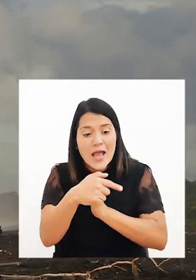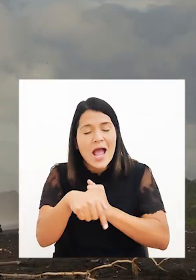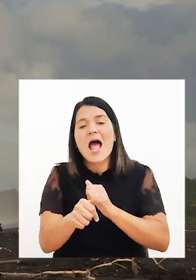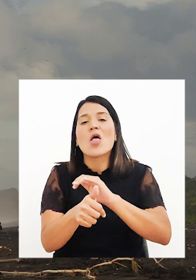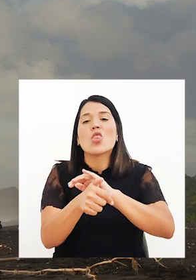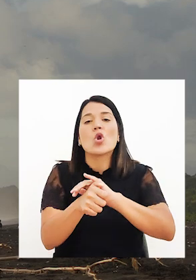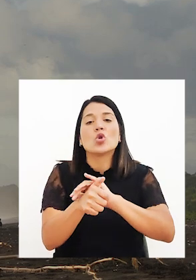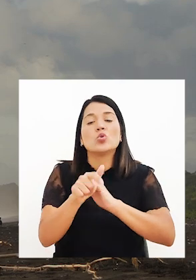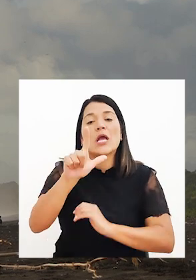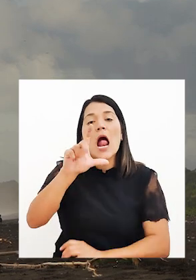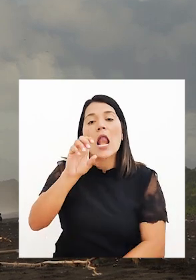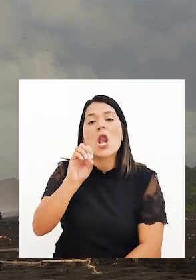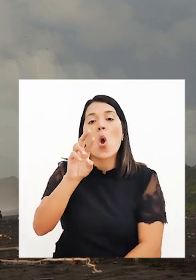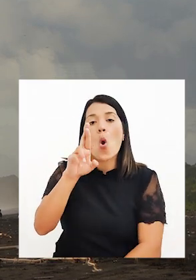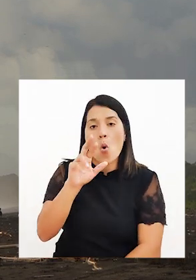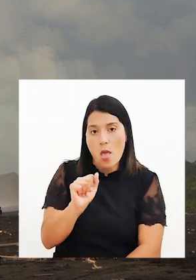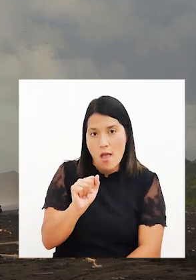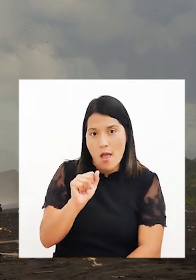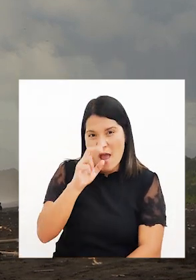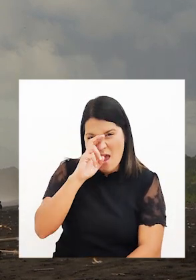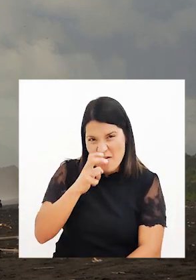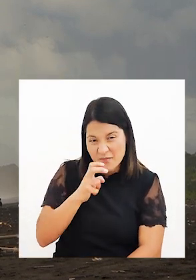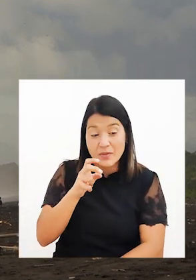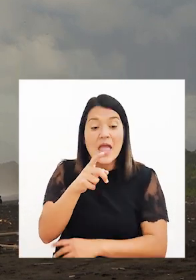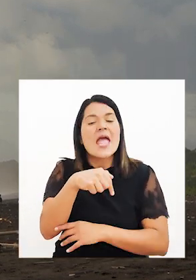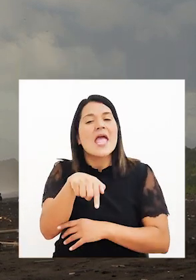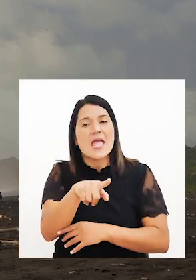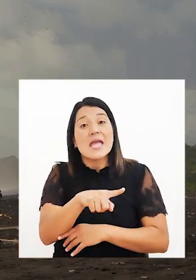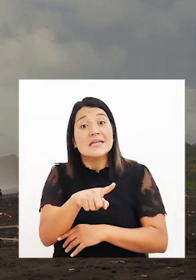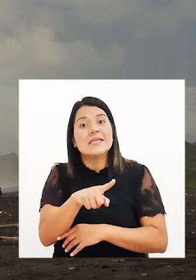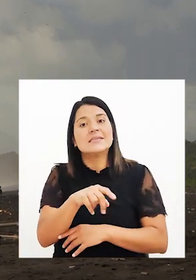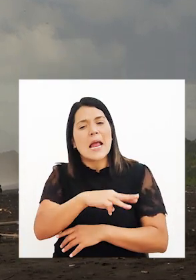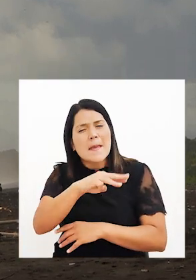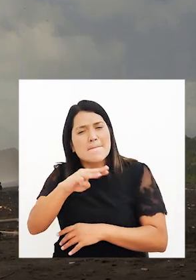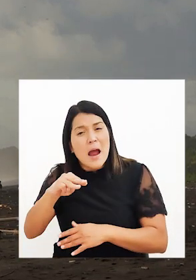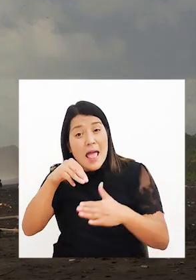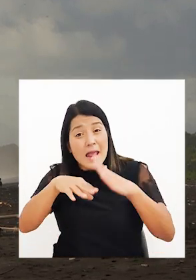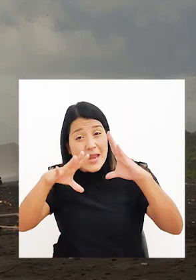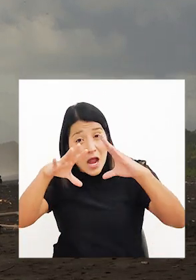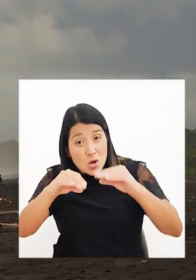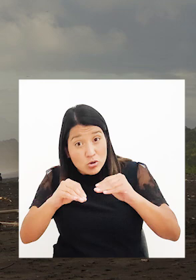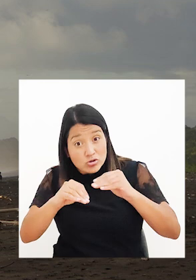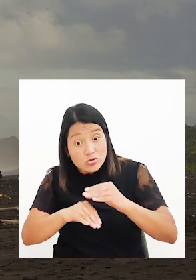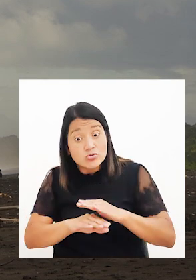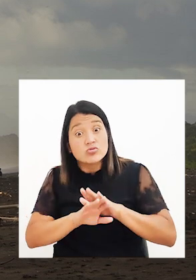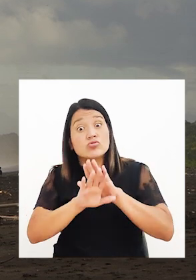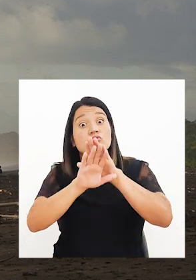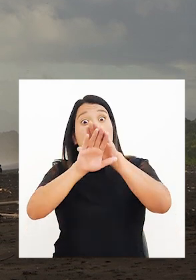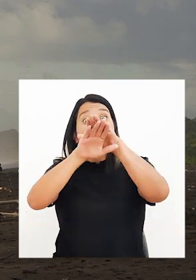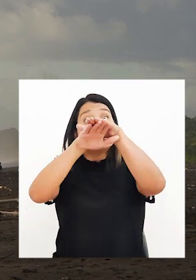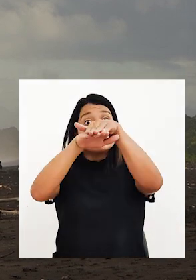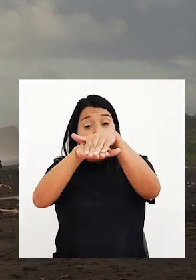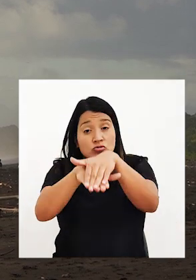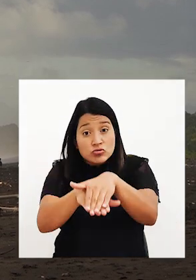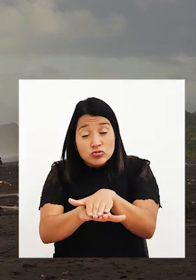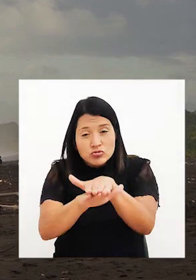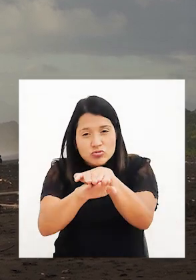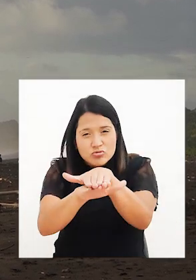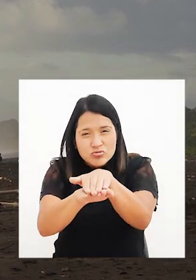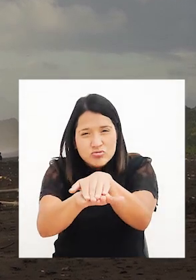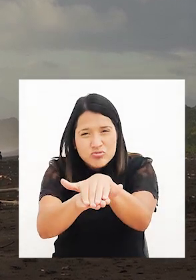lora y salen del mar bajo el manto de la noche. Podemos ver cuando salen.